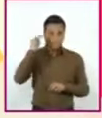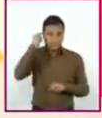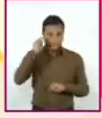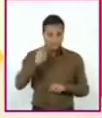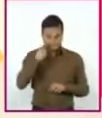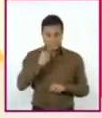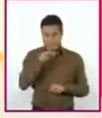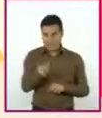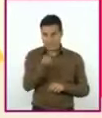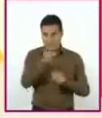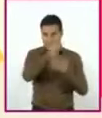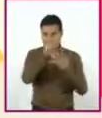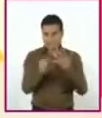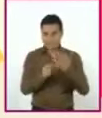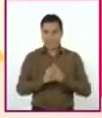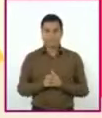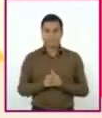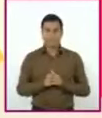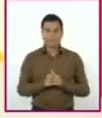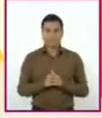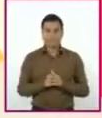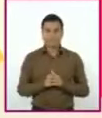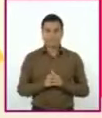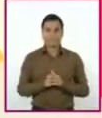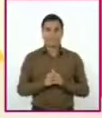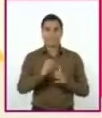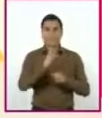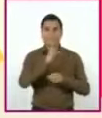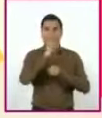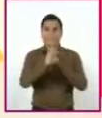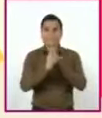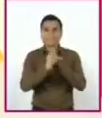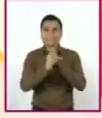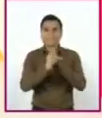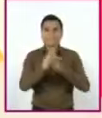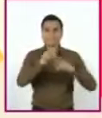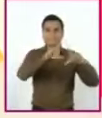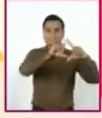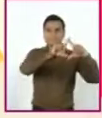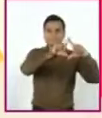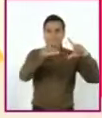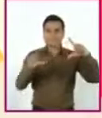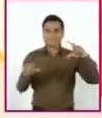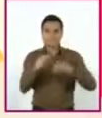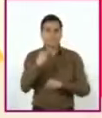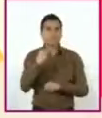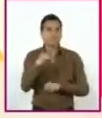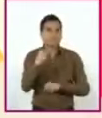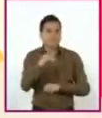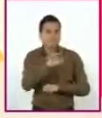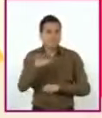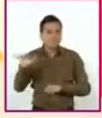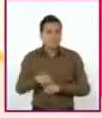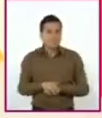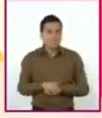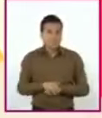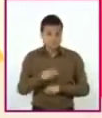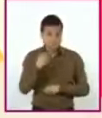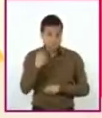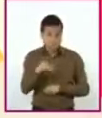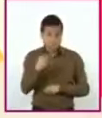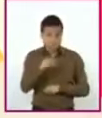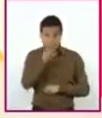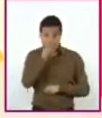preguntas. ¿Cómo se llama el país donde vivimos actualmente? ¿Siempre ha llevado ese nombre? ¿Siempre ha tenido la misma